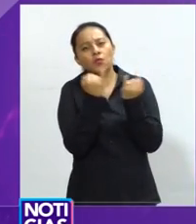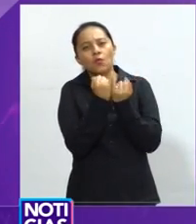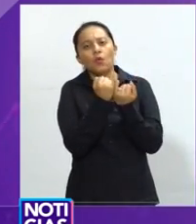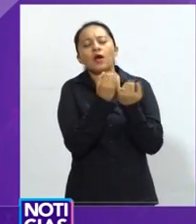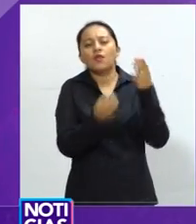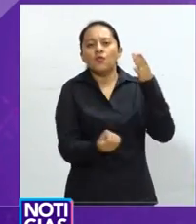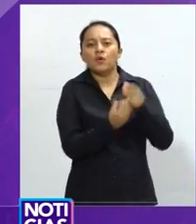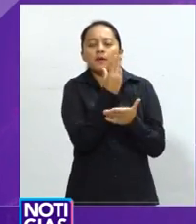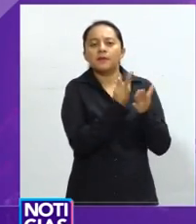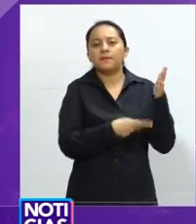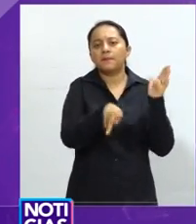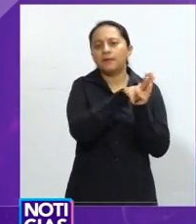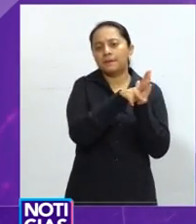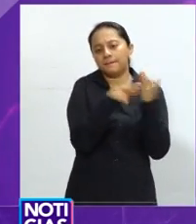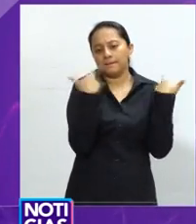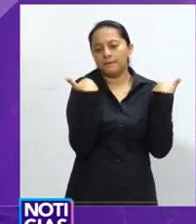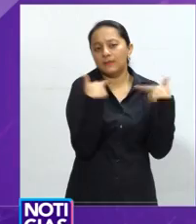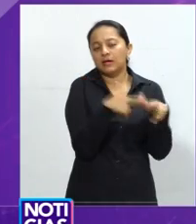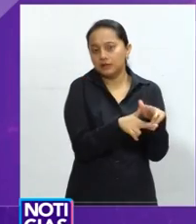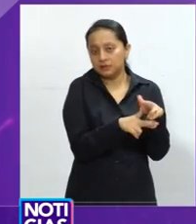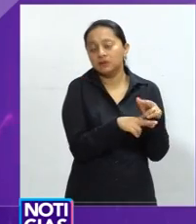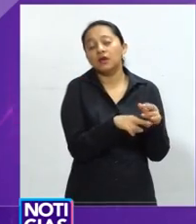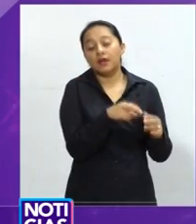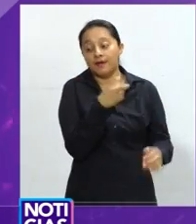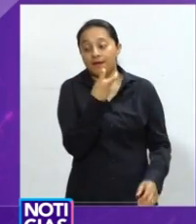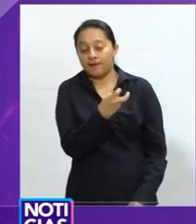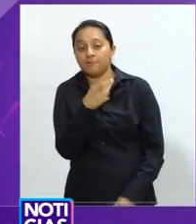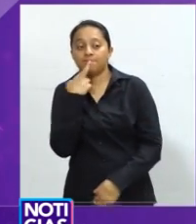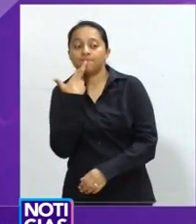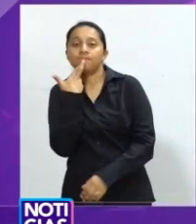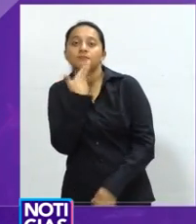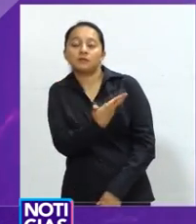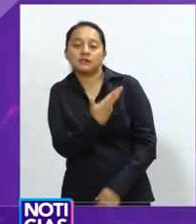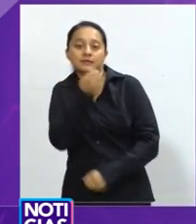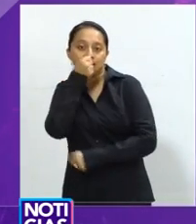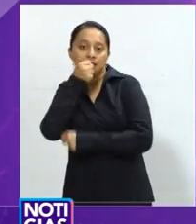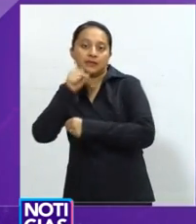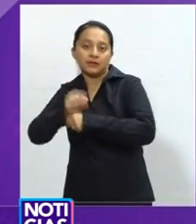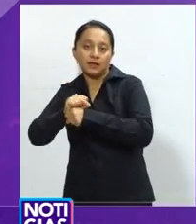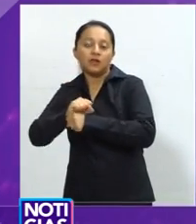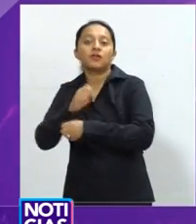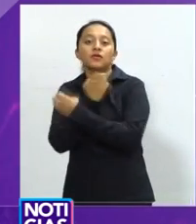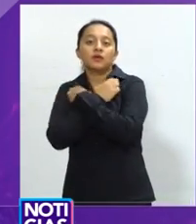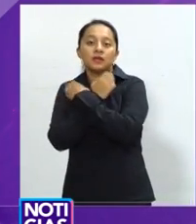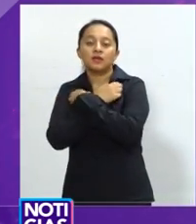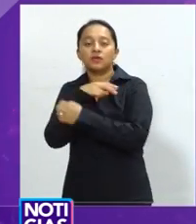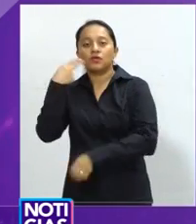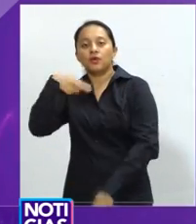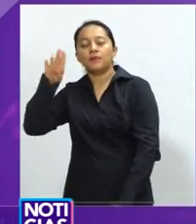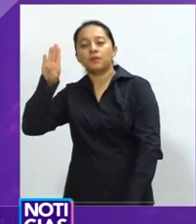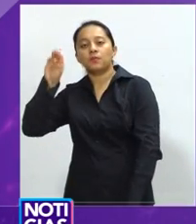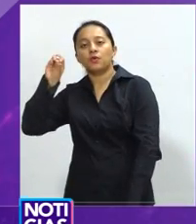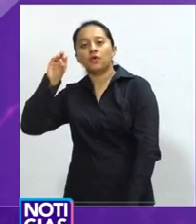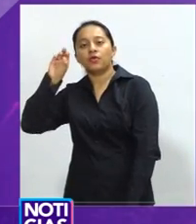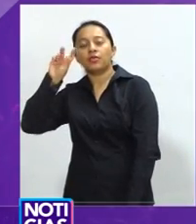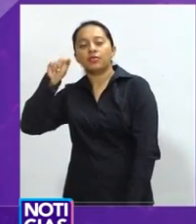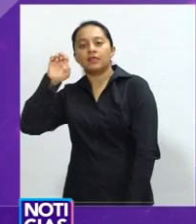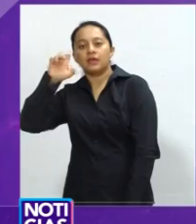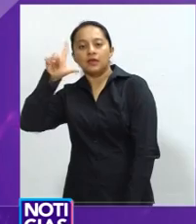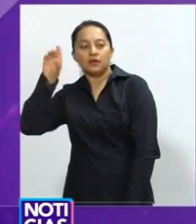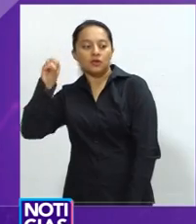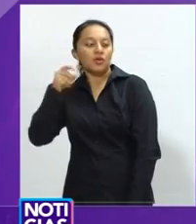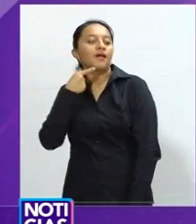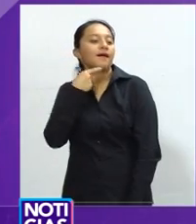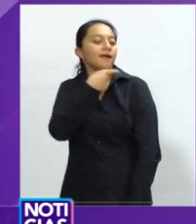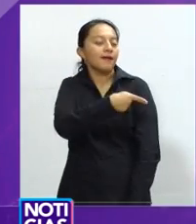plazas para maestros así le respondió el secretario de educación alfredo botello montes al presidente municipal de el marqués mario calzada mercado quien